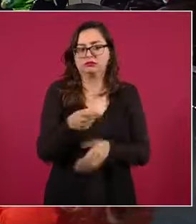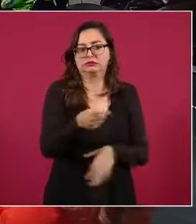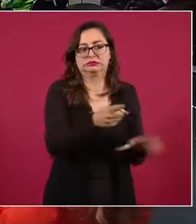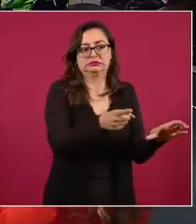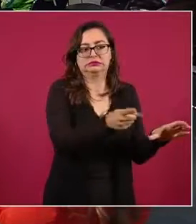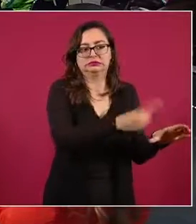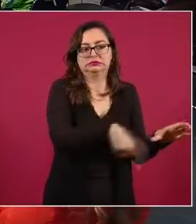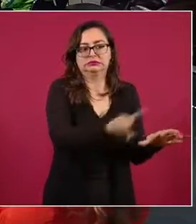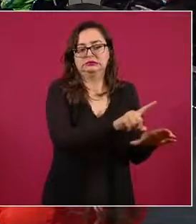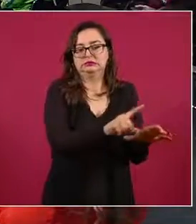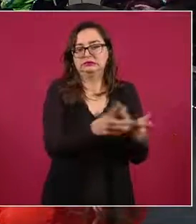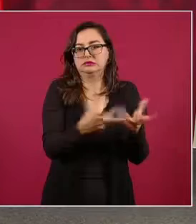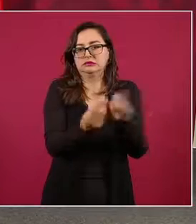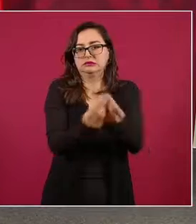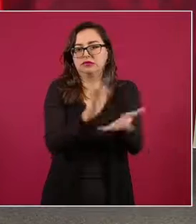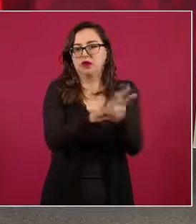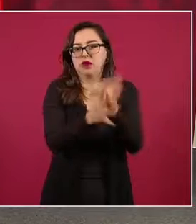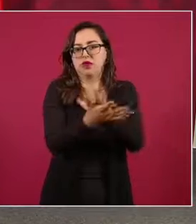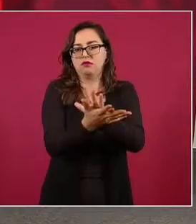estos